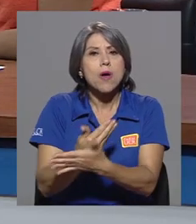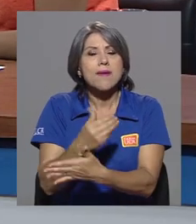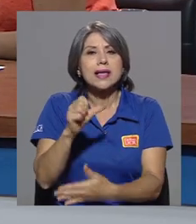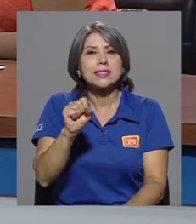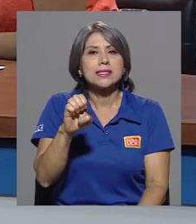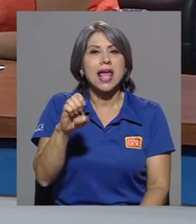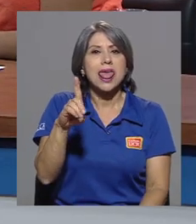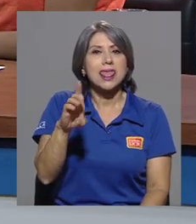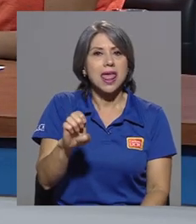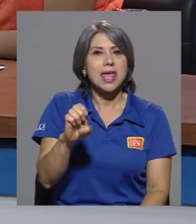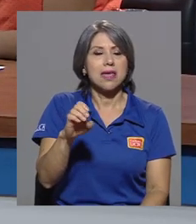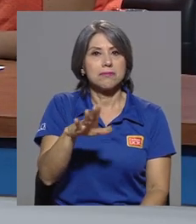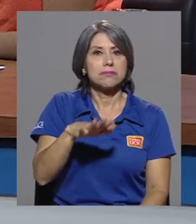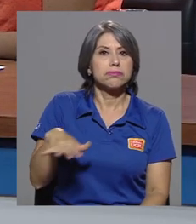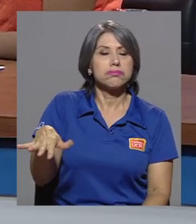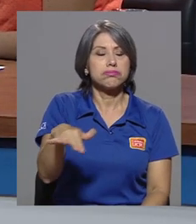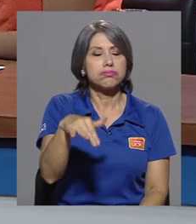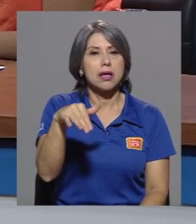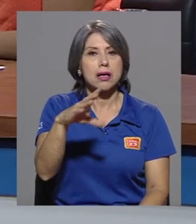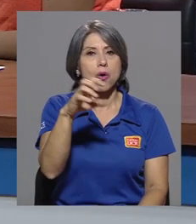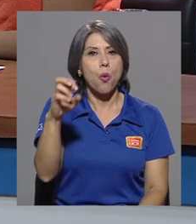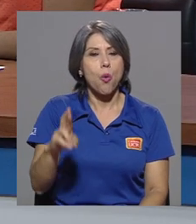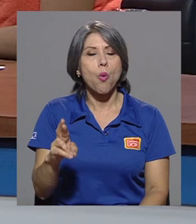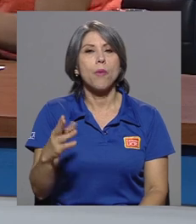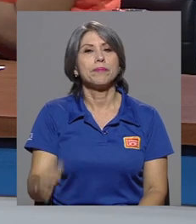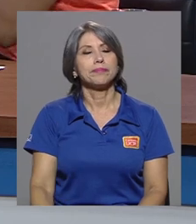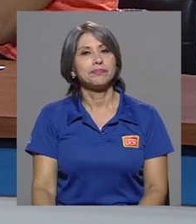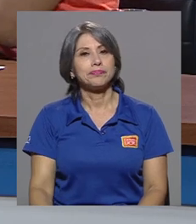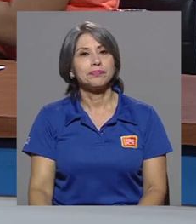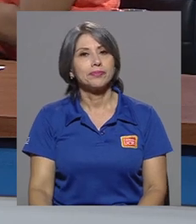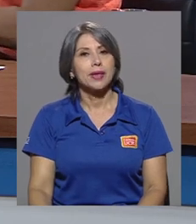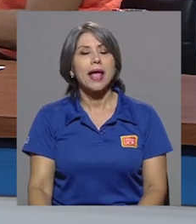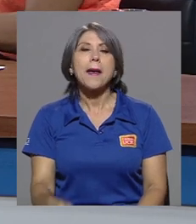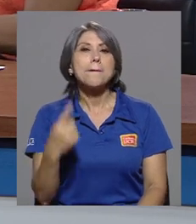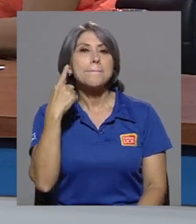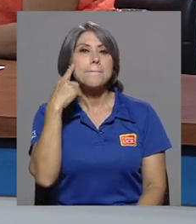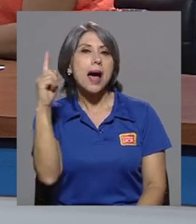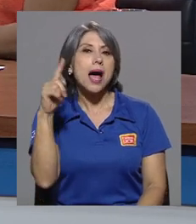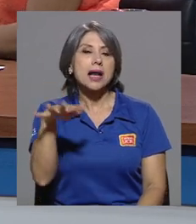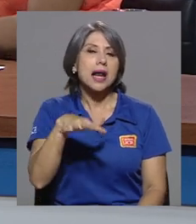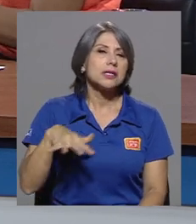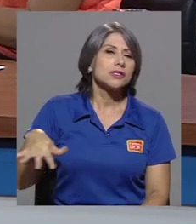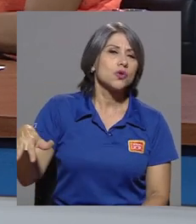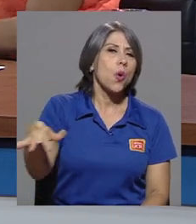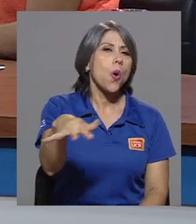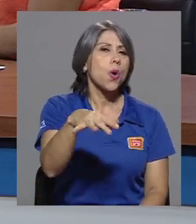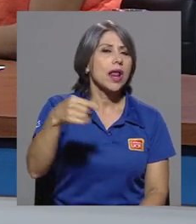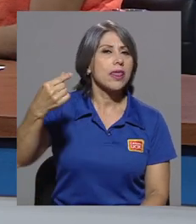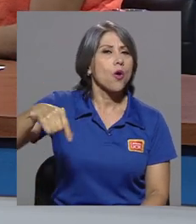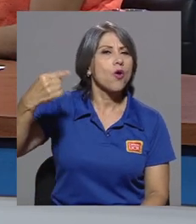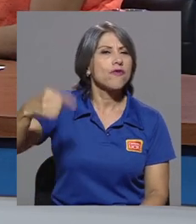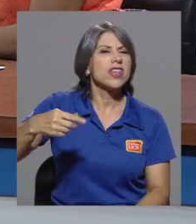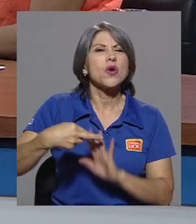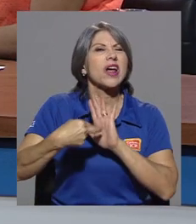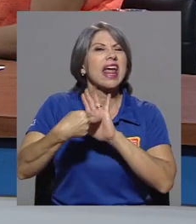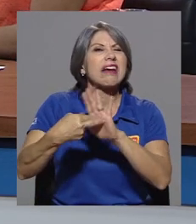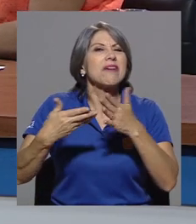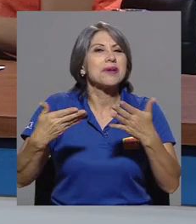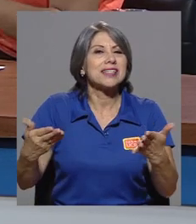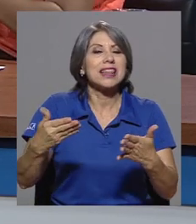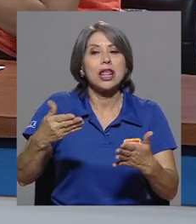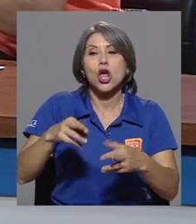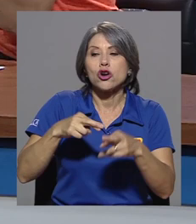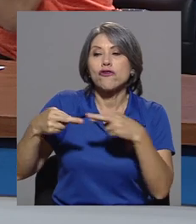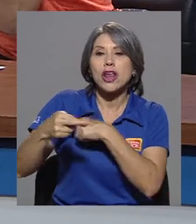que una sede de la ugr que representa para la zona para la región de golfito para la región brunca